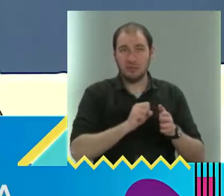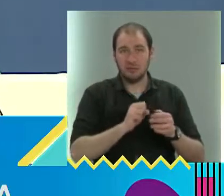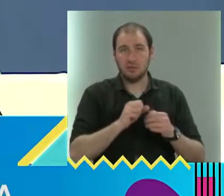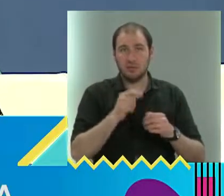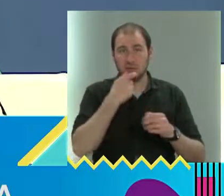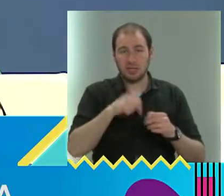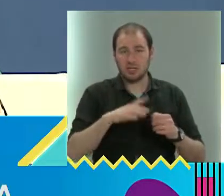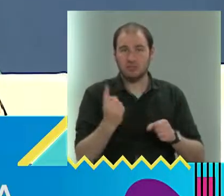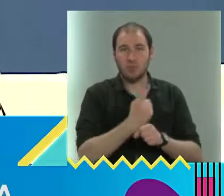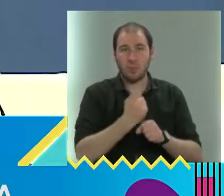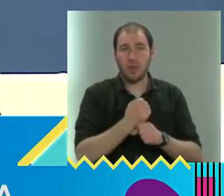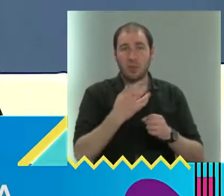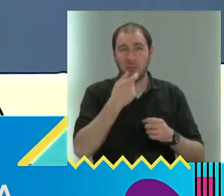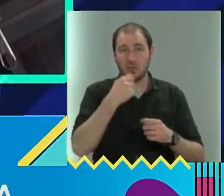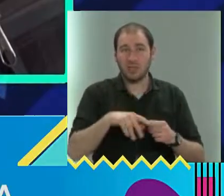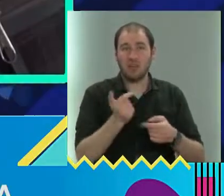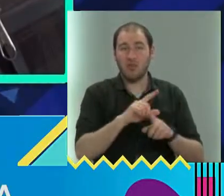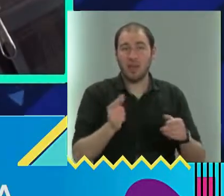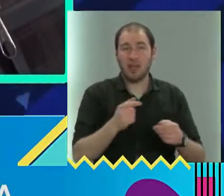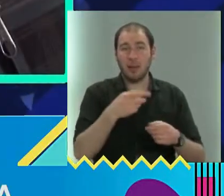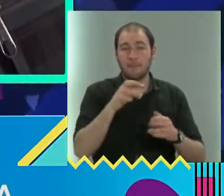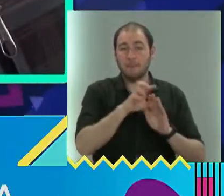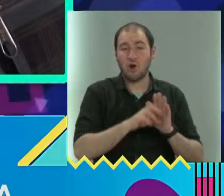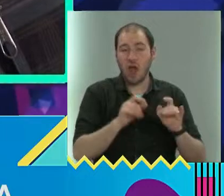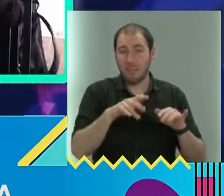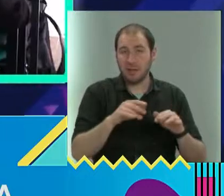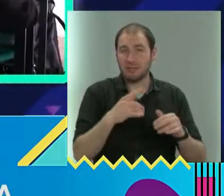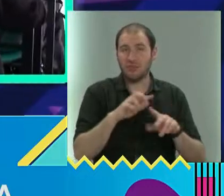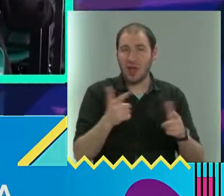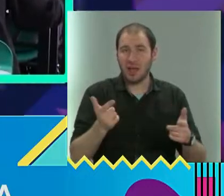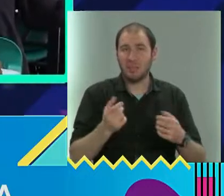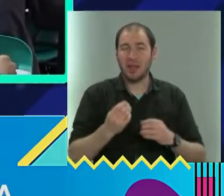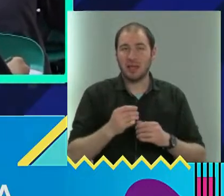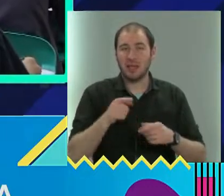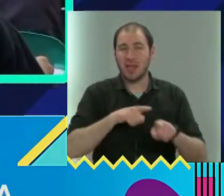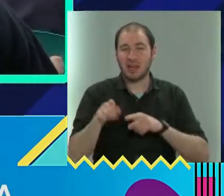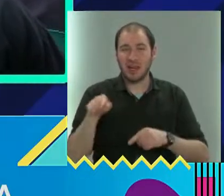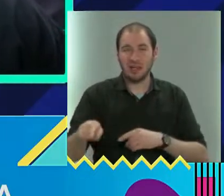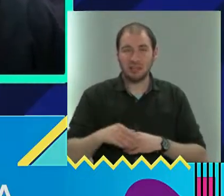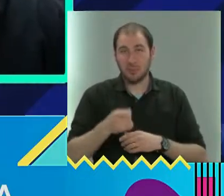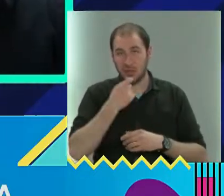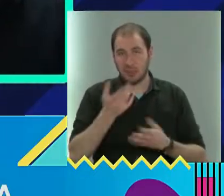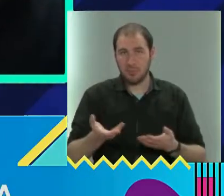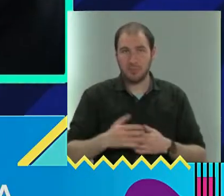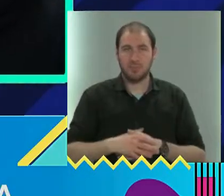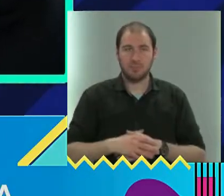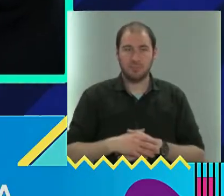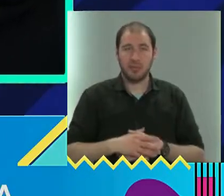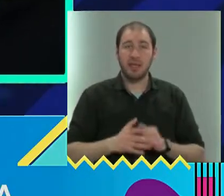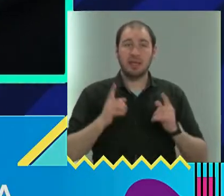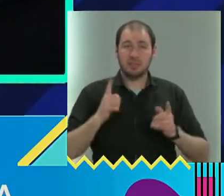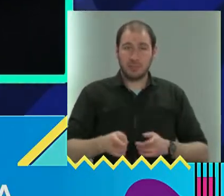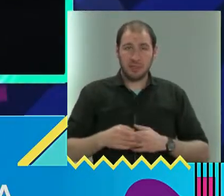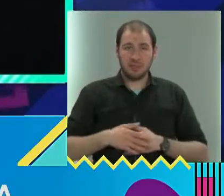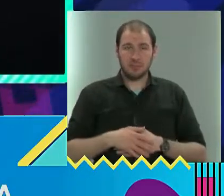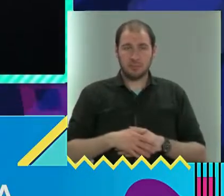de Mendoza porque no tenemos en Mendoza la cantidad de programadores que necesitamos para esa carrera, por ejemplo. Y a su vez nos